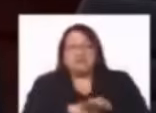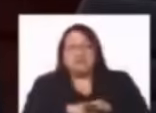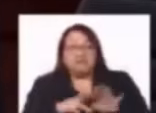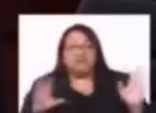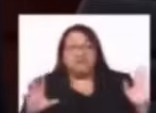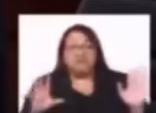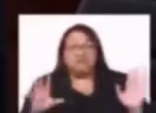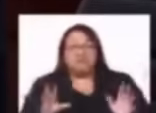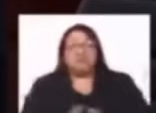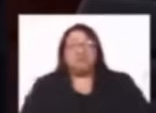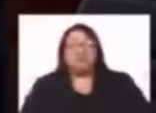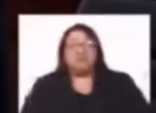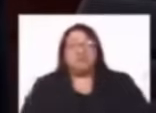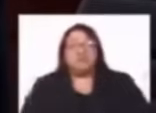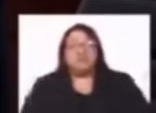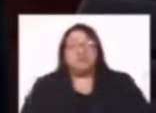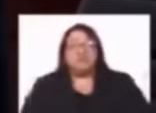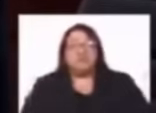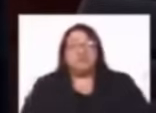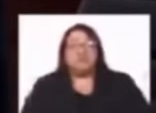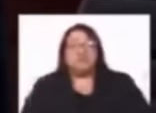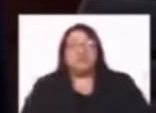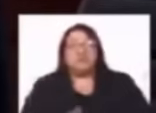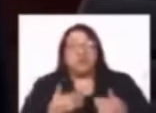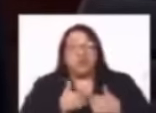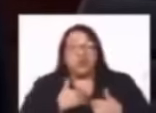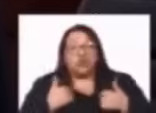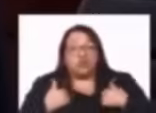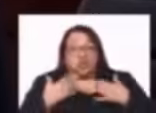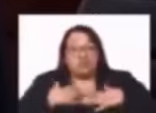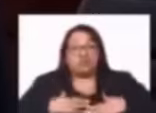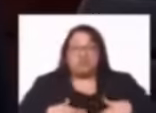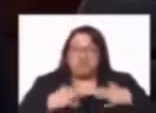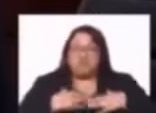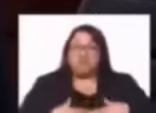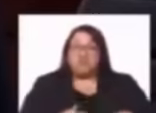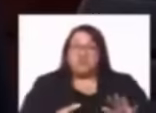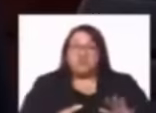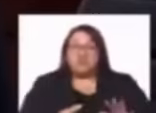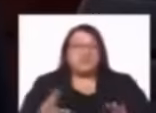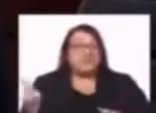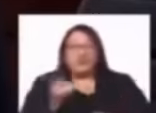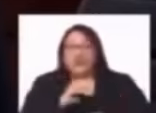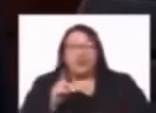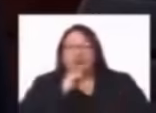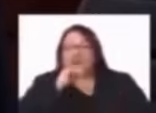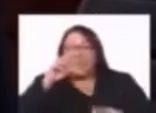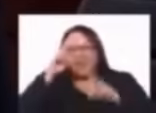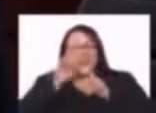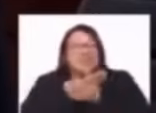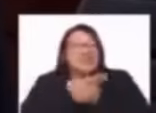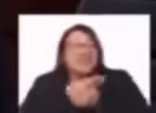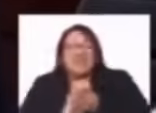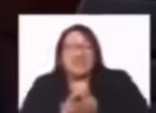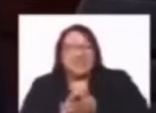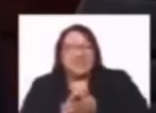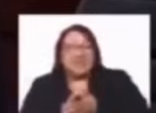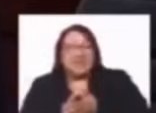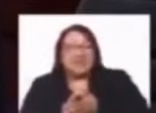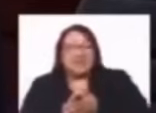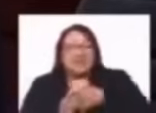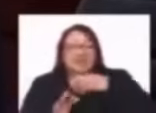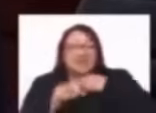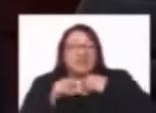todo. Pues tengo la satisfacción de que no he faltado al deber ni a